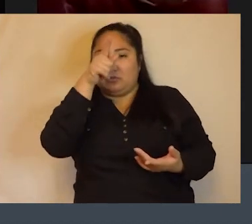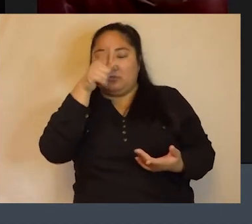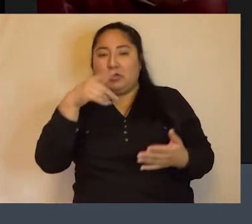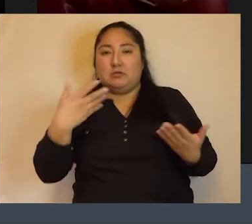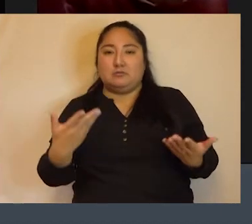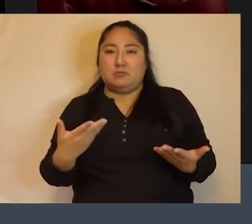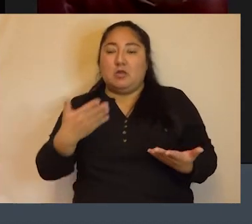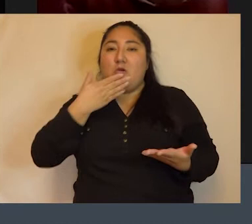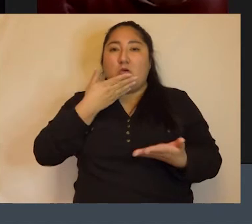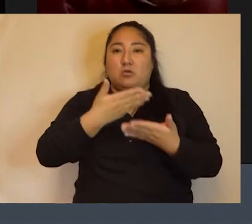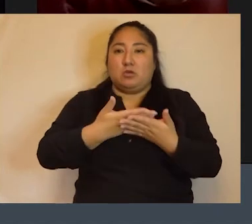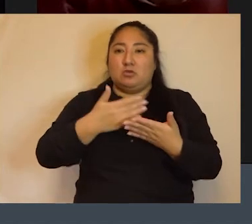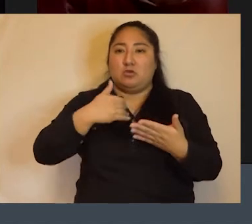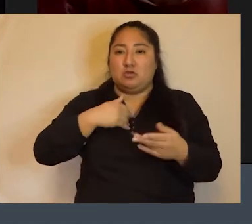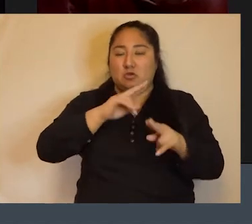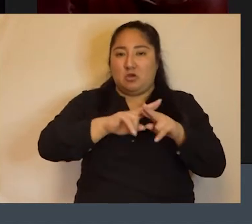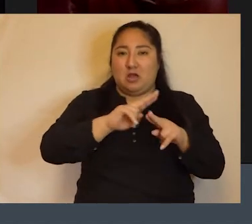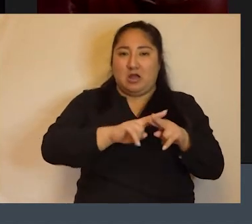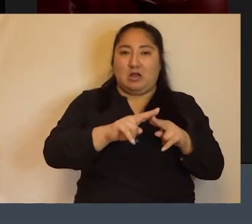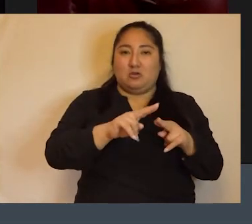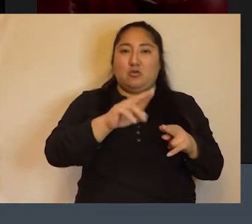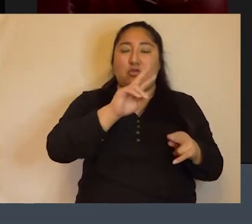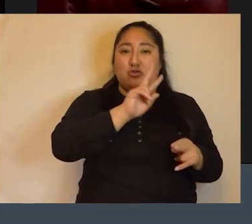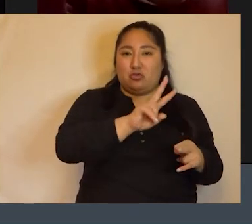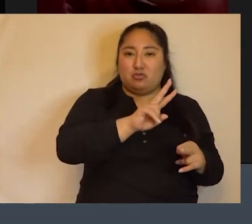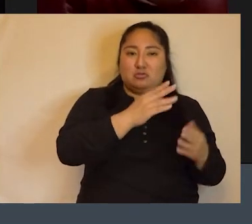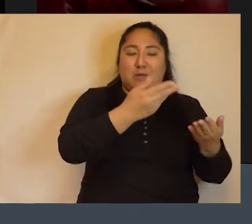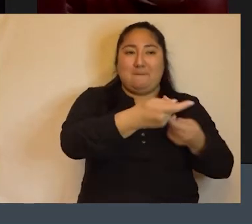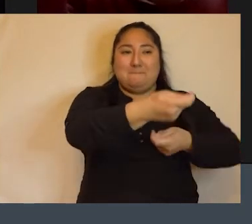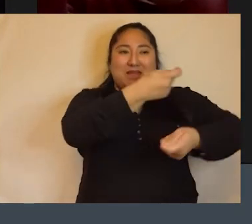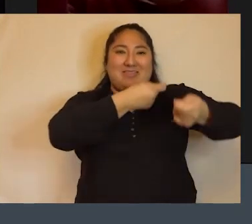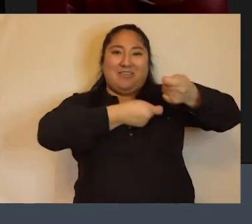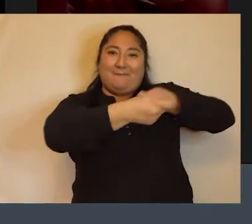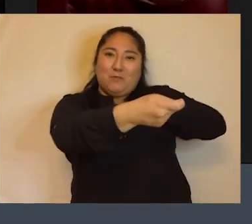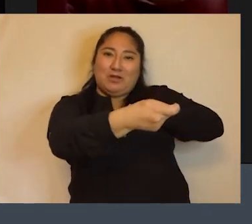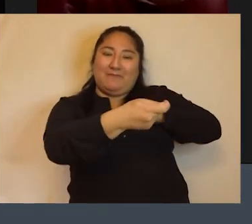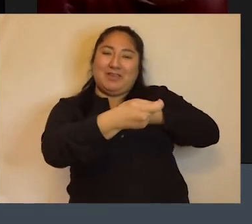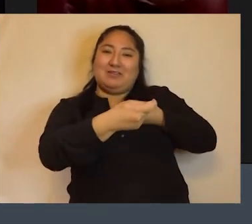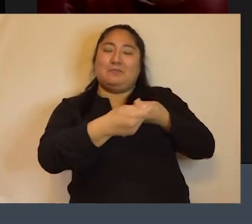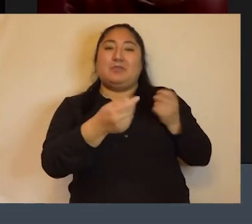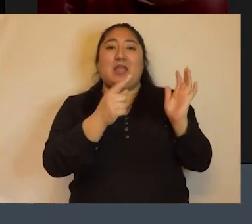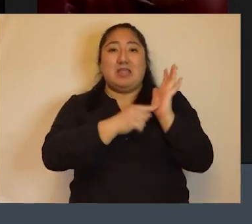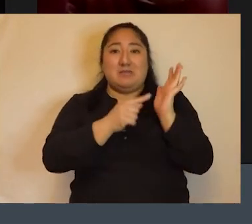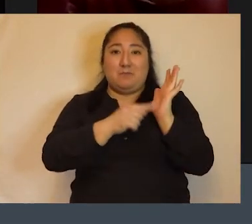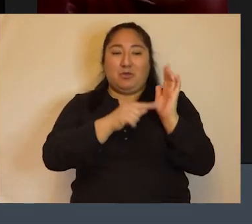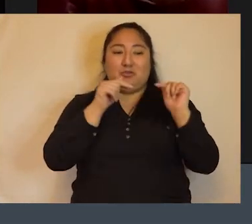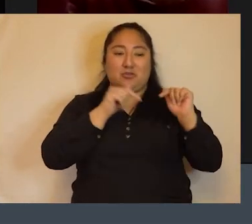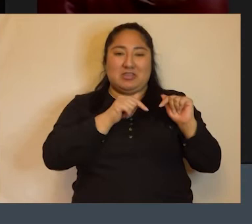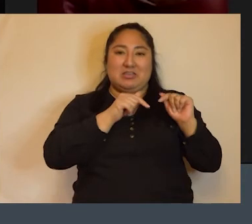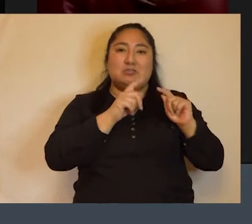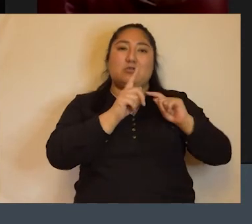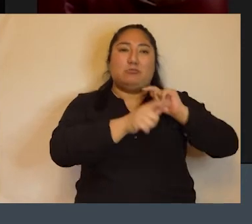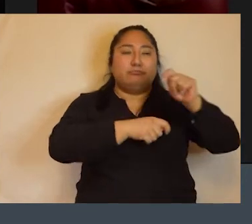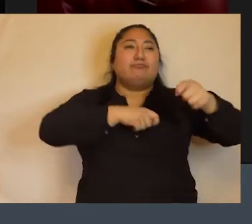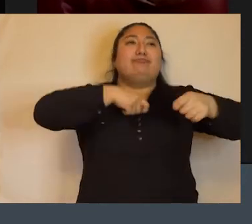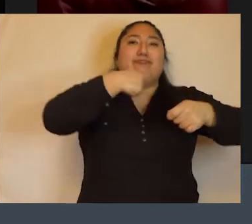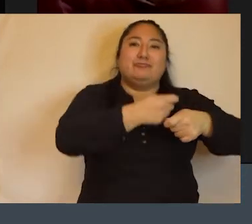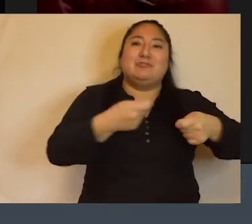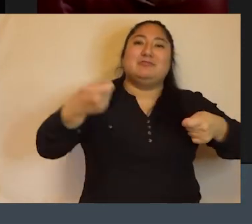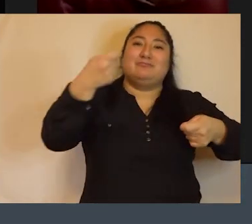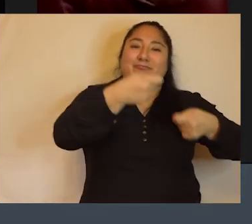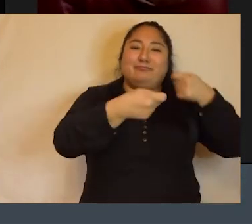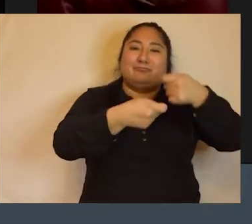y efectivamente como cuando yo hago el régimen B me devuelven impuestos y yo esa devolución de impuestos la